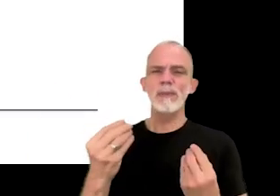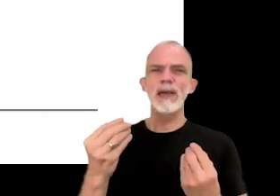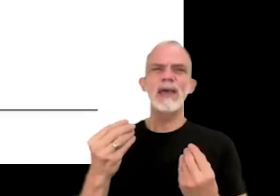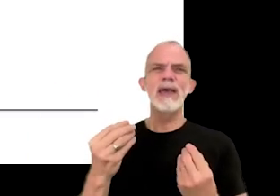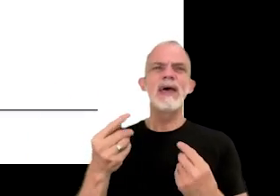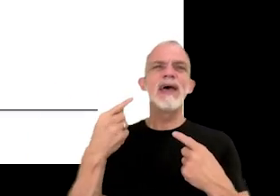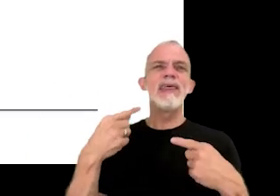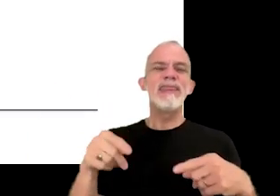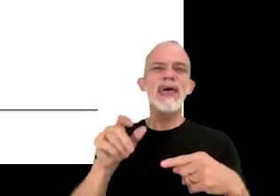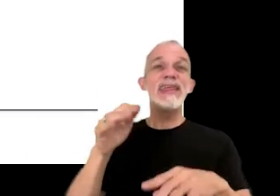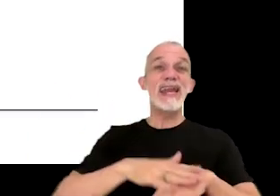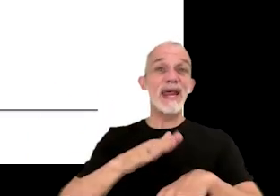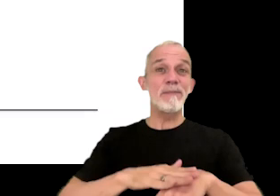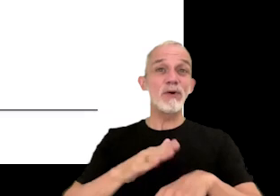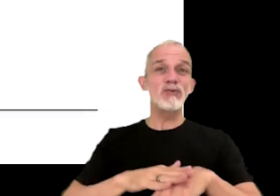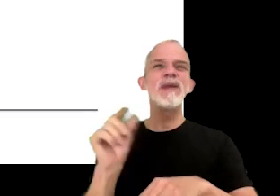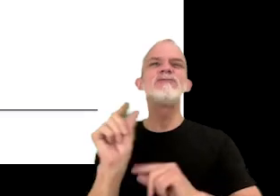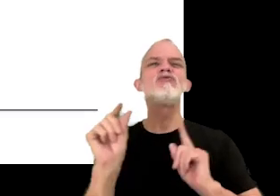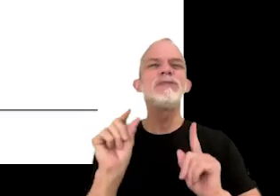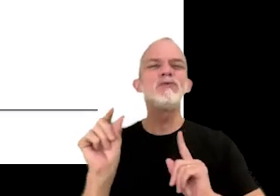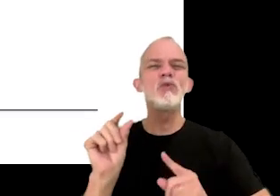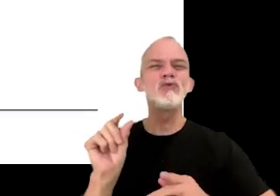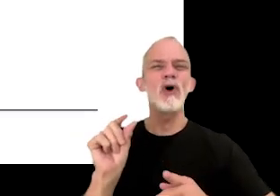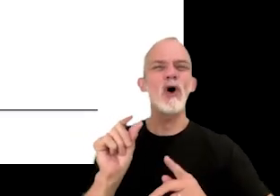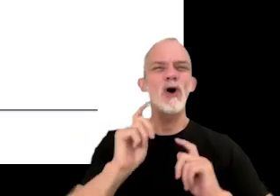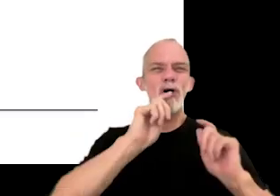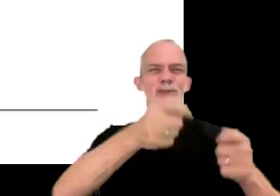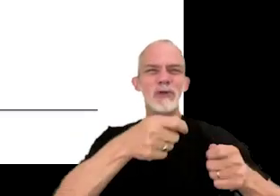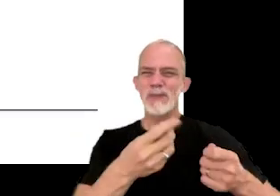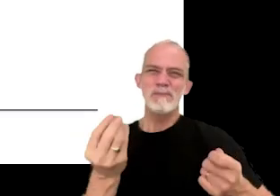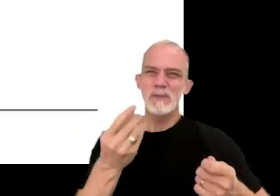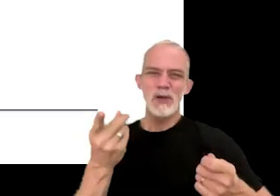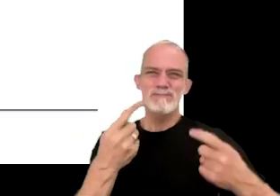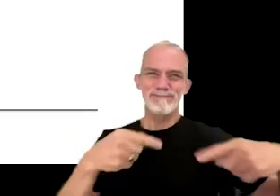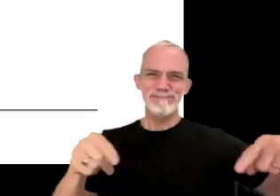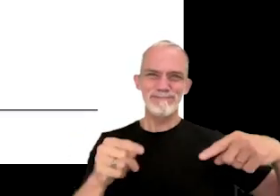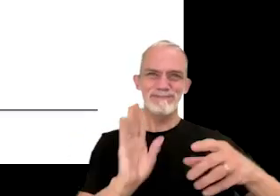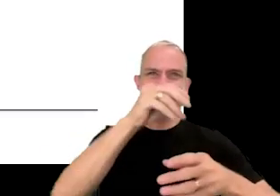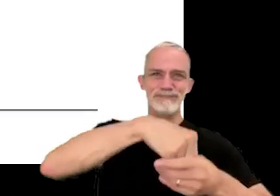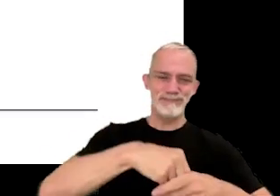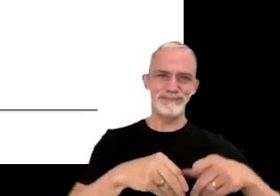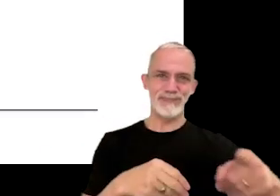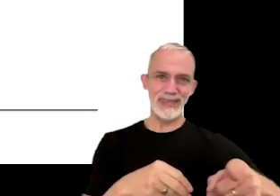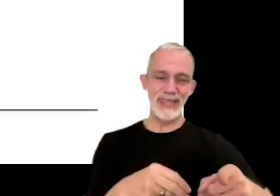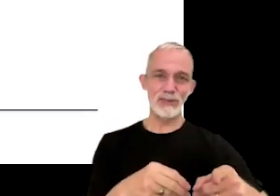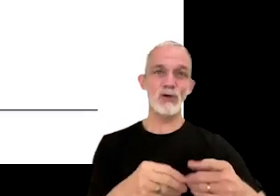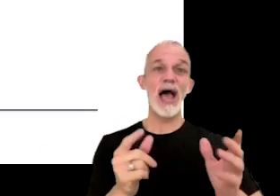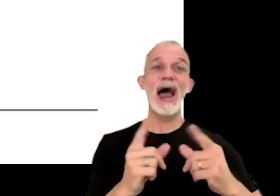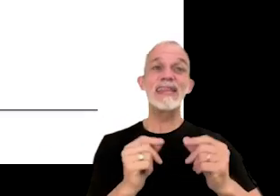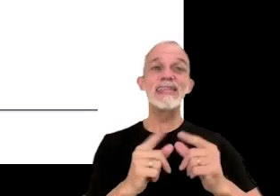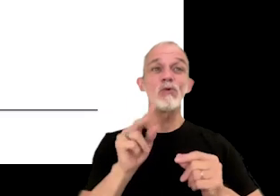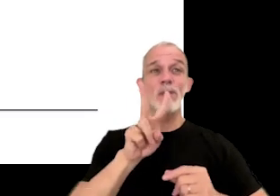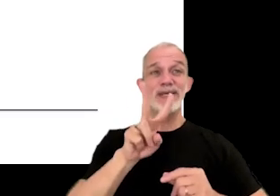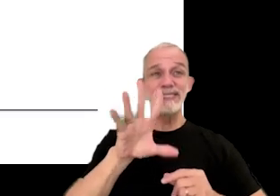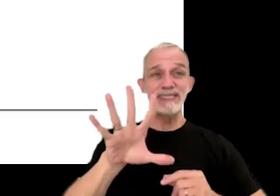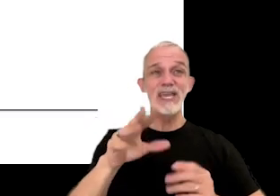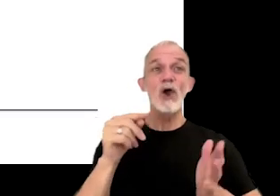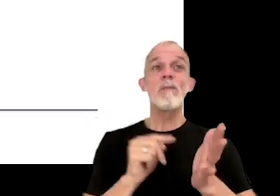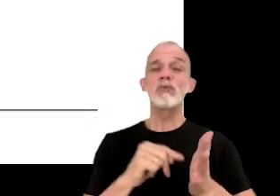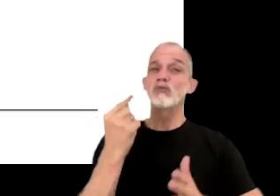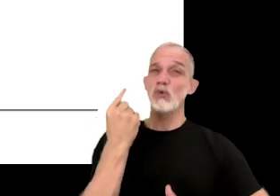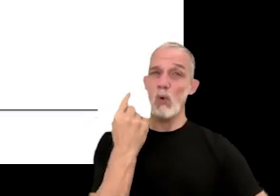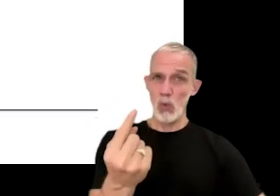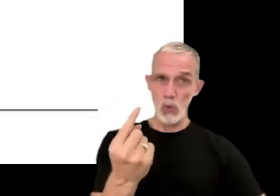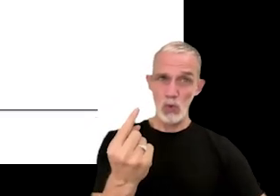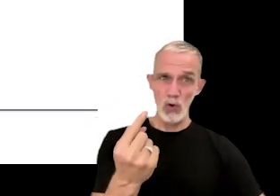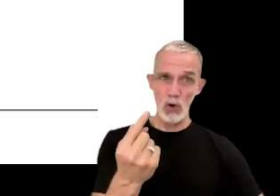de responsables sustitutos por acciones y participaciones del artículo 25.1 en